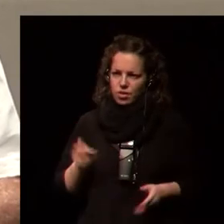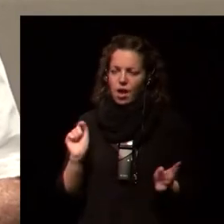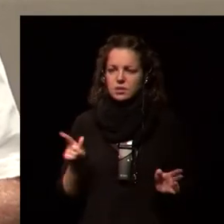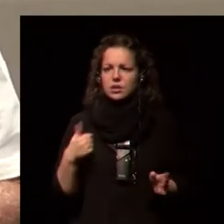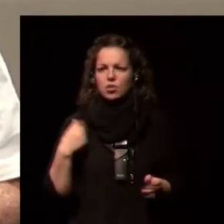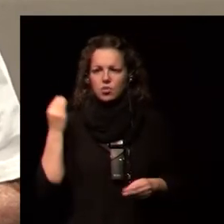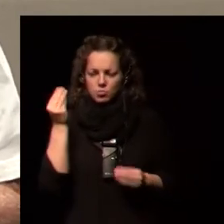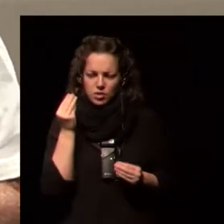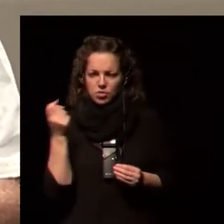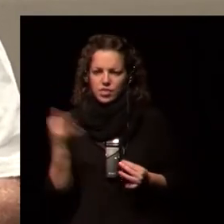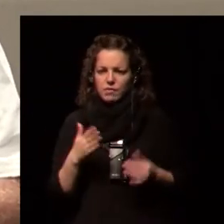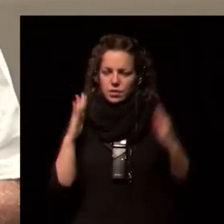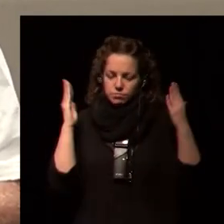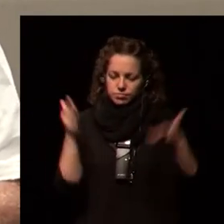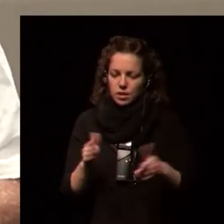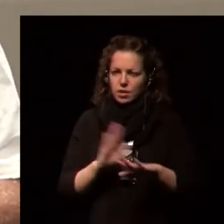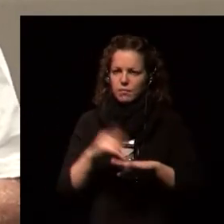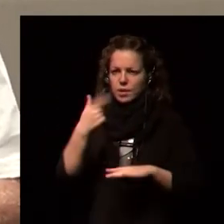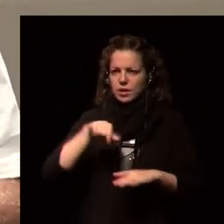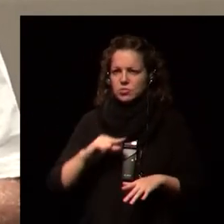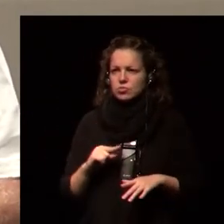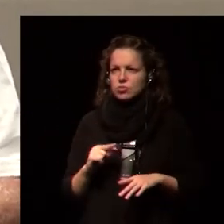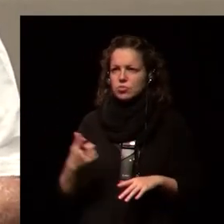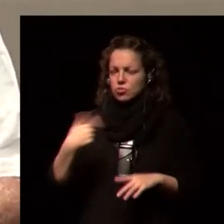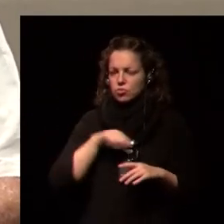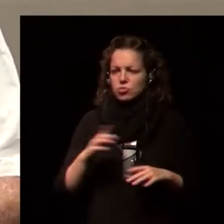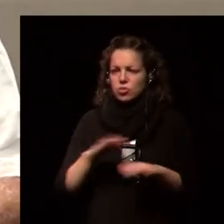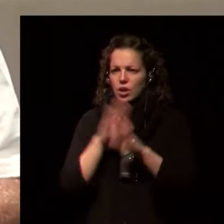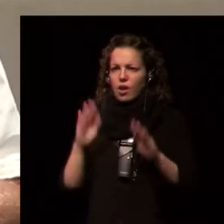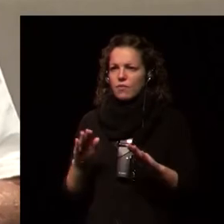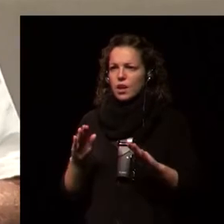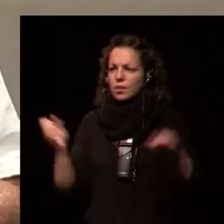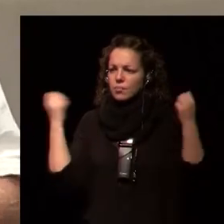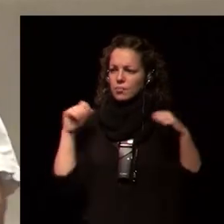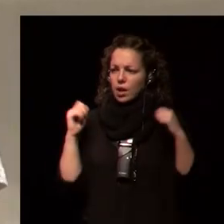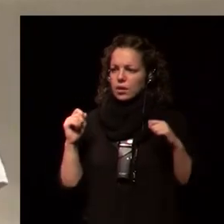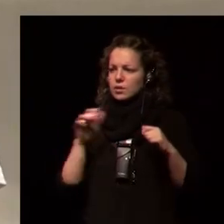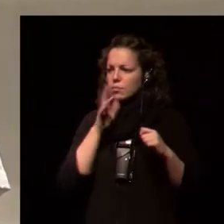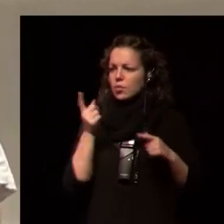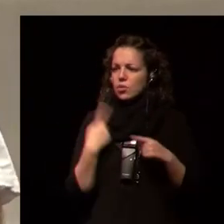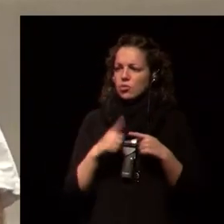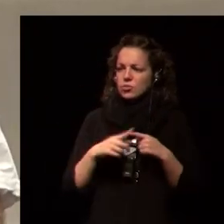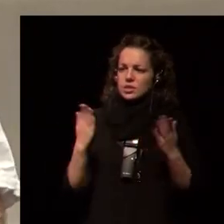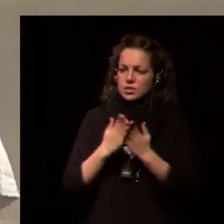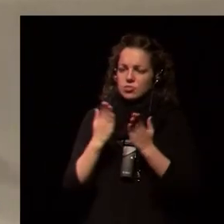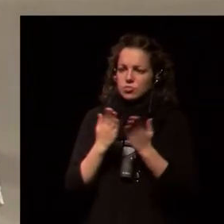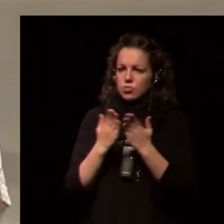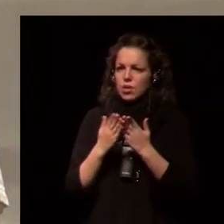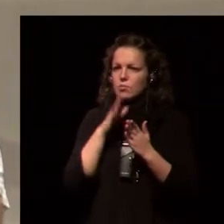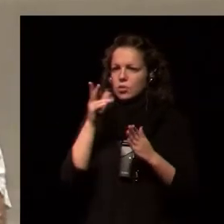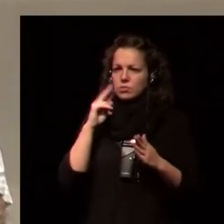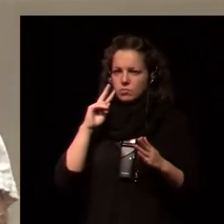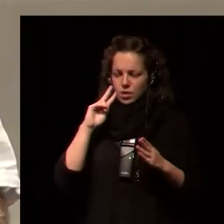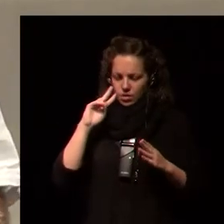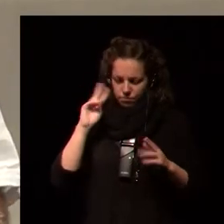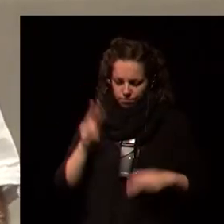de centrarse para que nosotros seamos prácticos tras comprender lo que estamos estudiando dentro de nuestro ser,